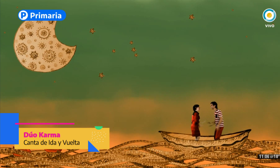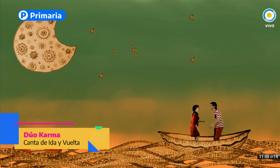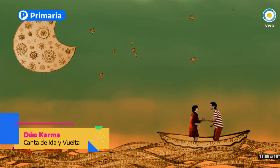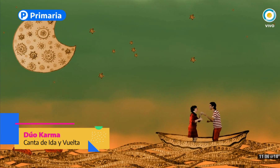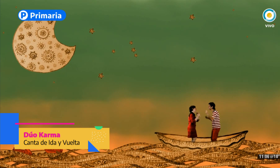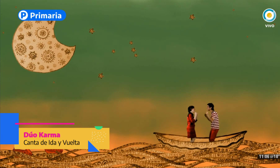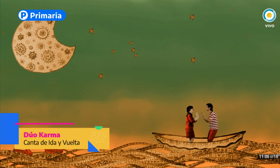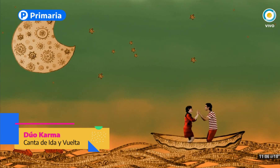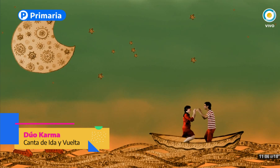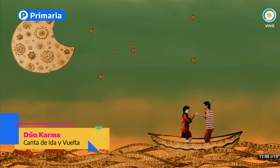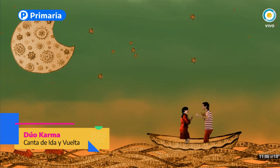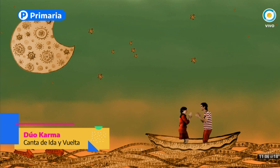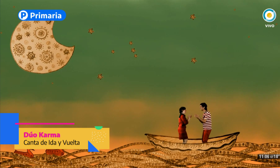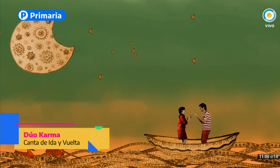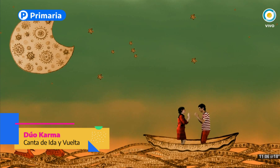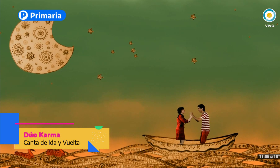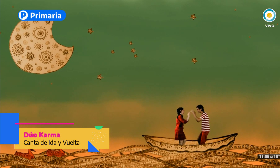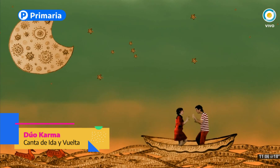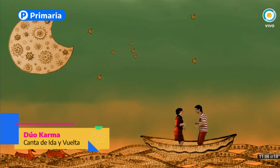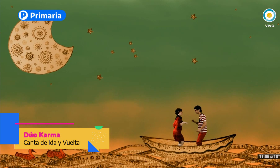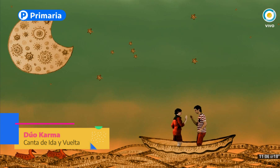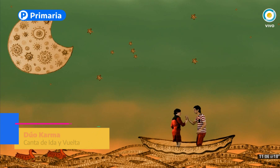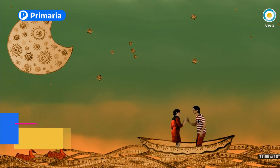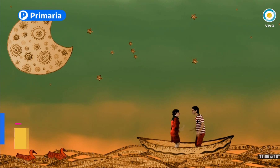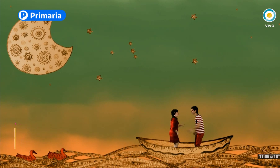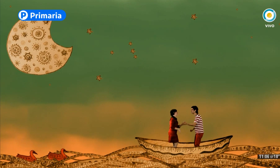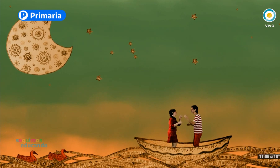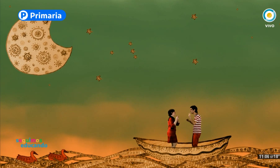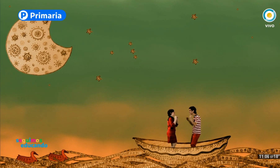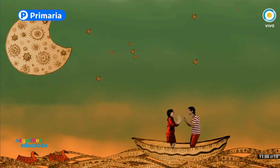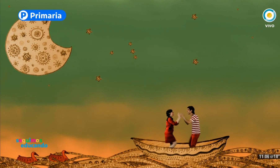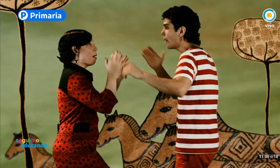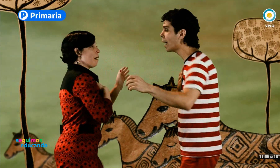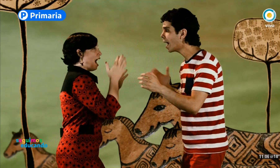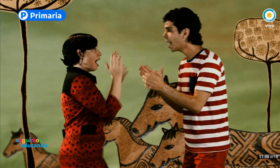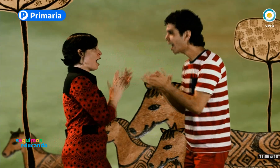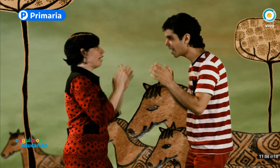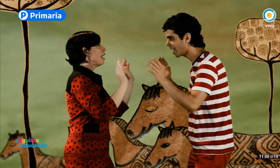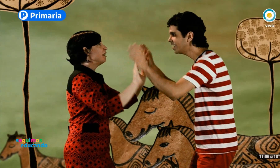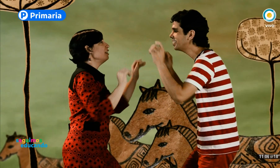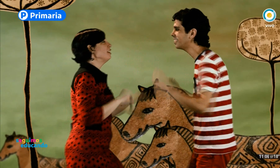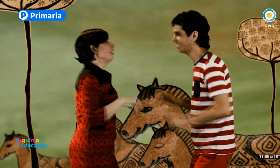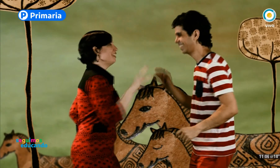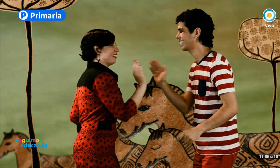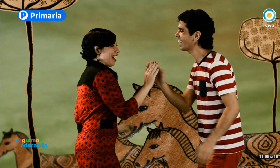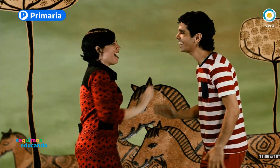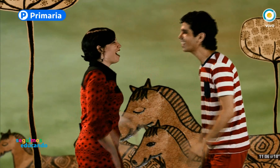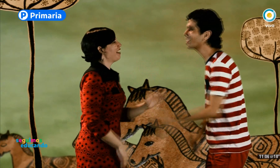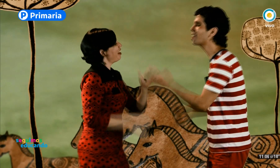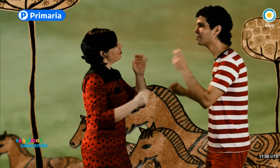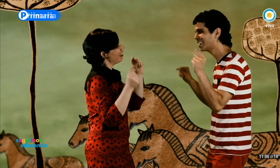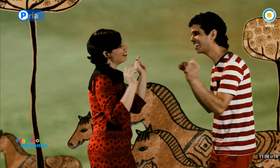Carretera del regreso, que sea de doble vía, para ir y